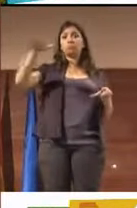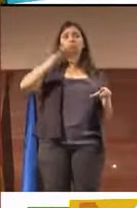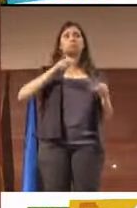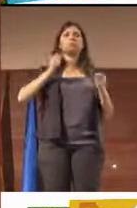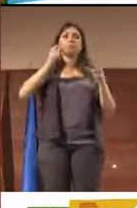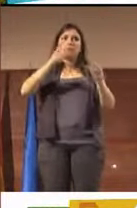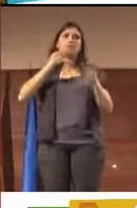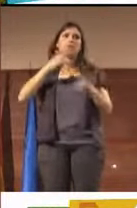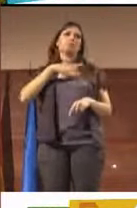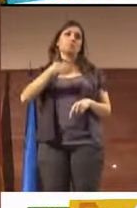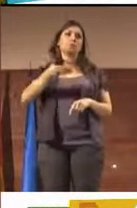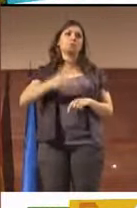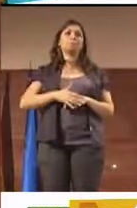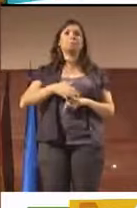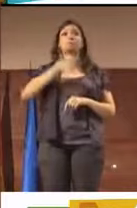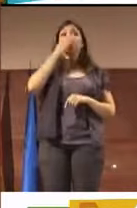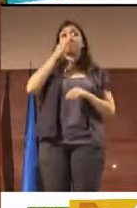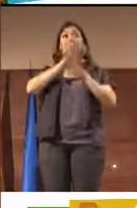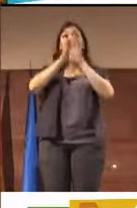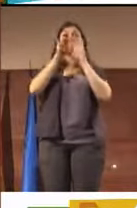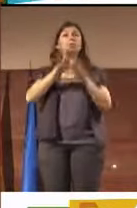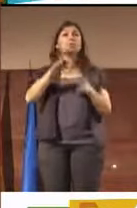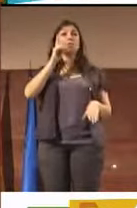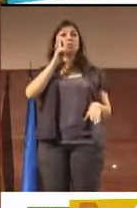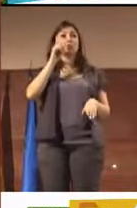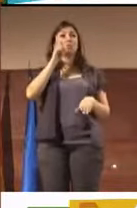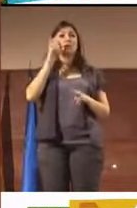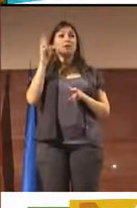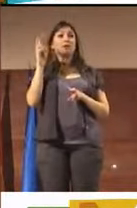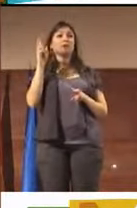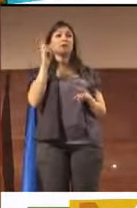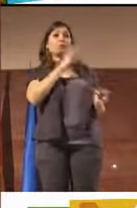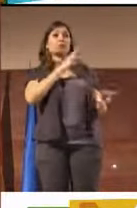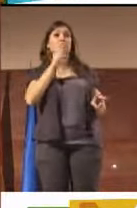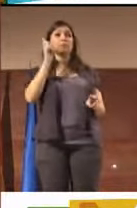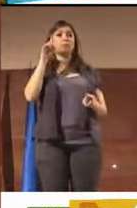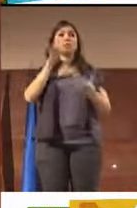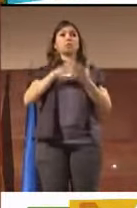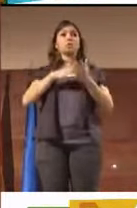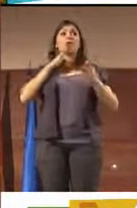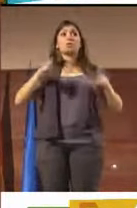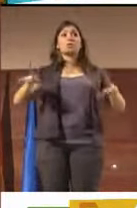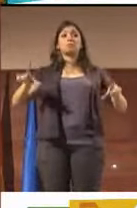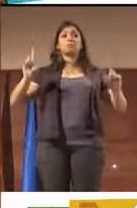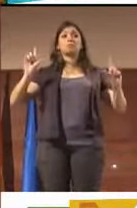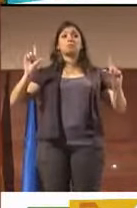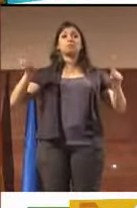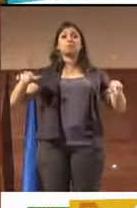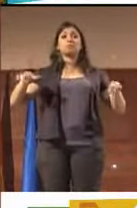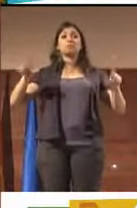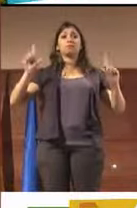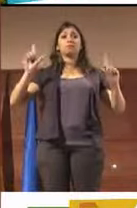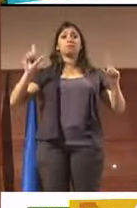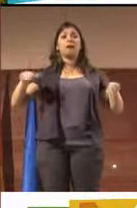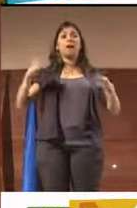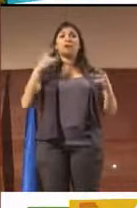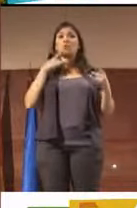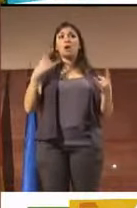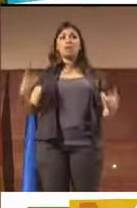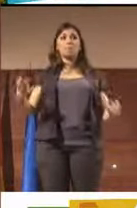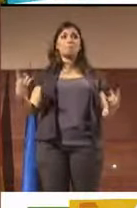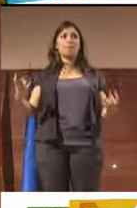importante. Y ya para terminar, no sé si veis, cuando hay inclinación del tablero, hay unas barras imantadas que